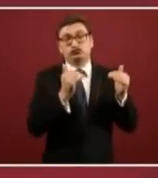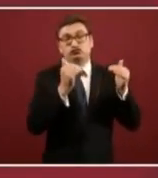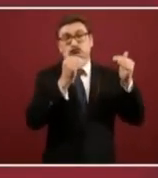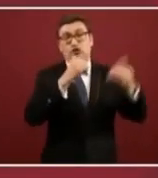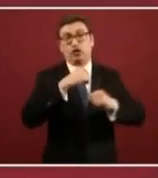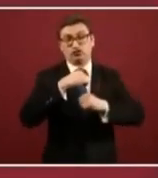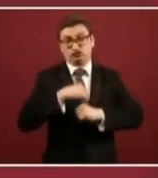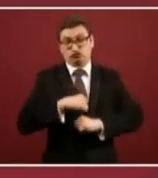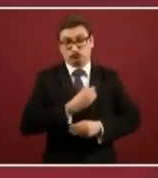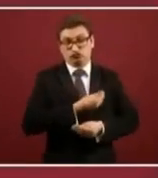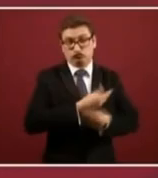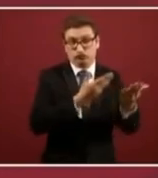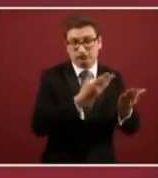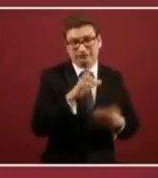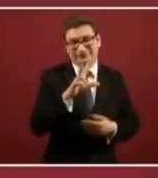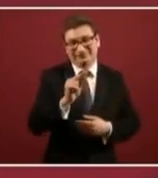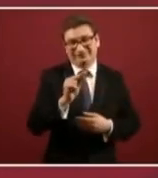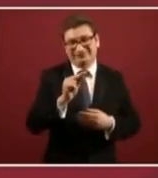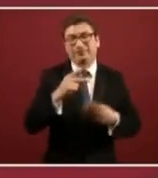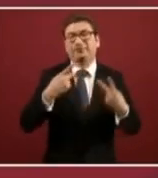sí.